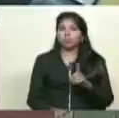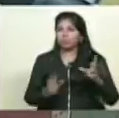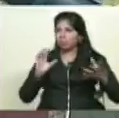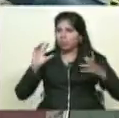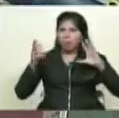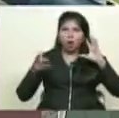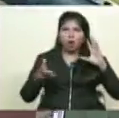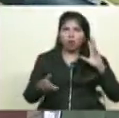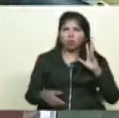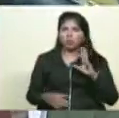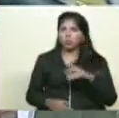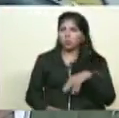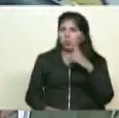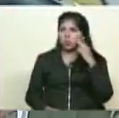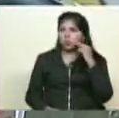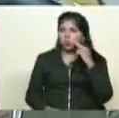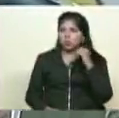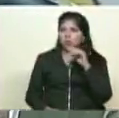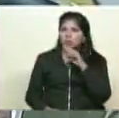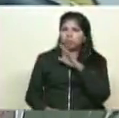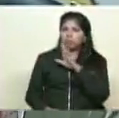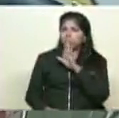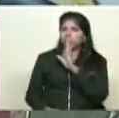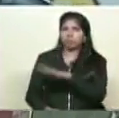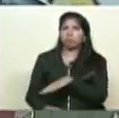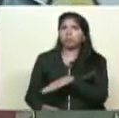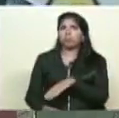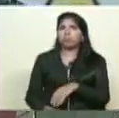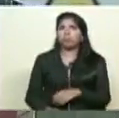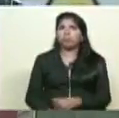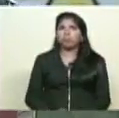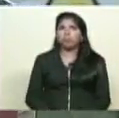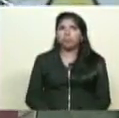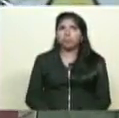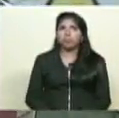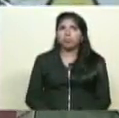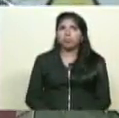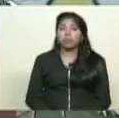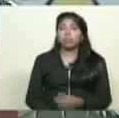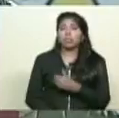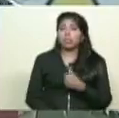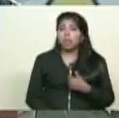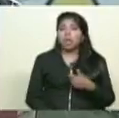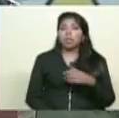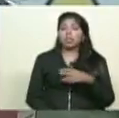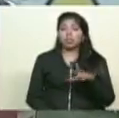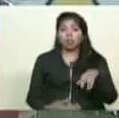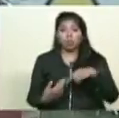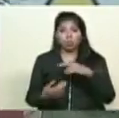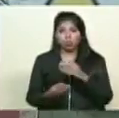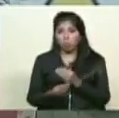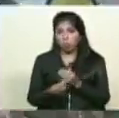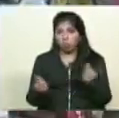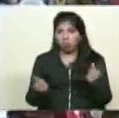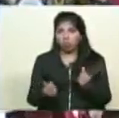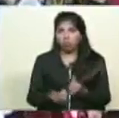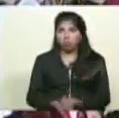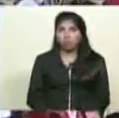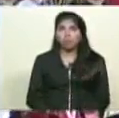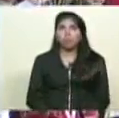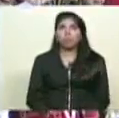Acabar con una revolución cuya apuesta fundamental es la coyuntura actual que ha sido la